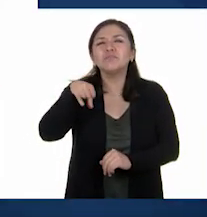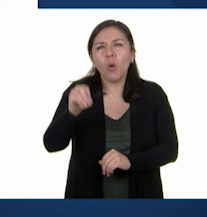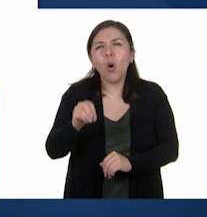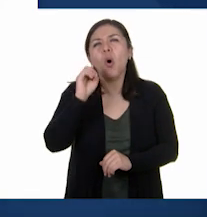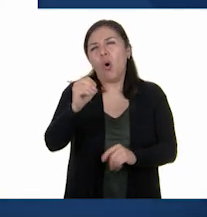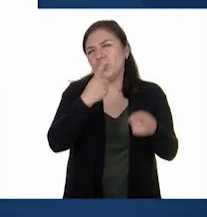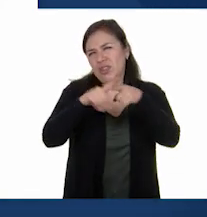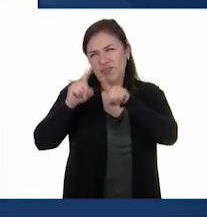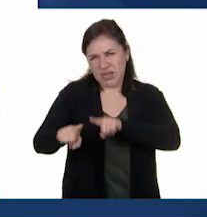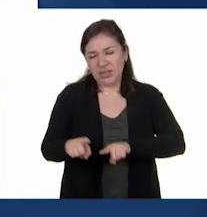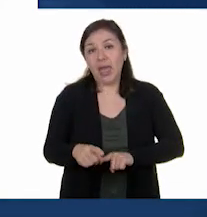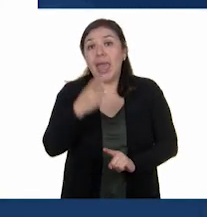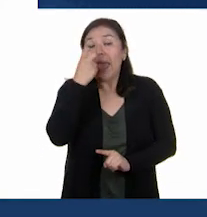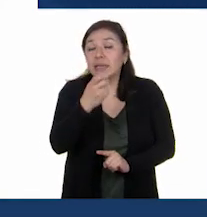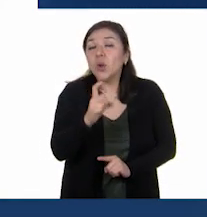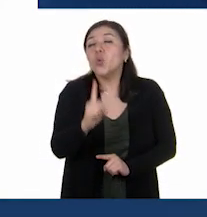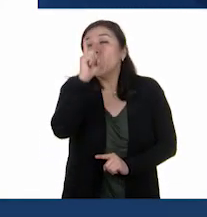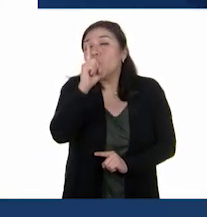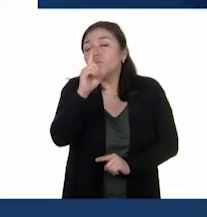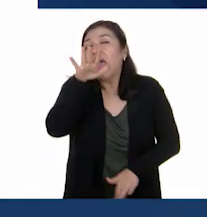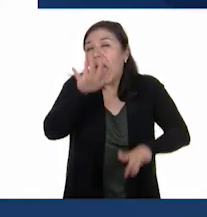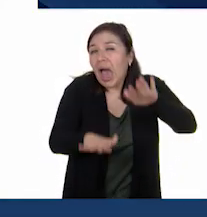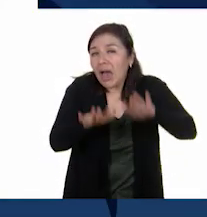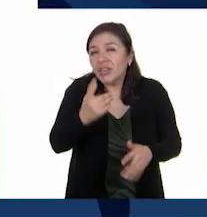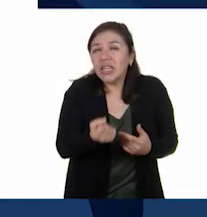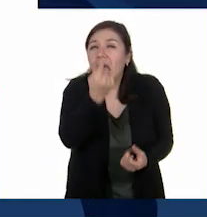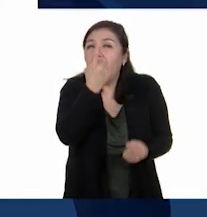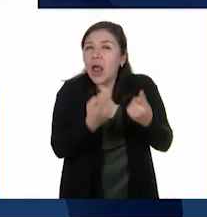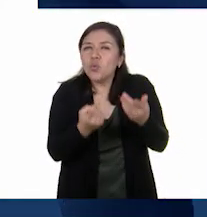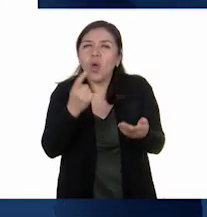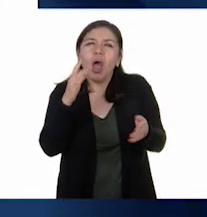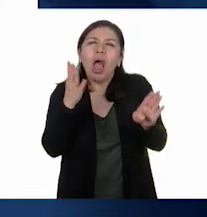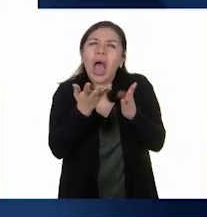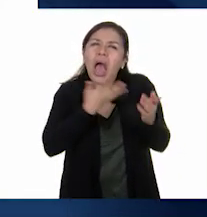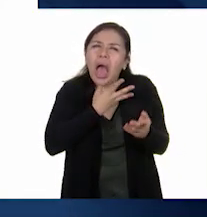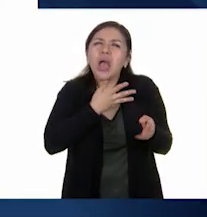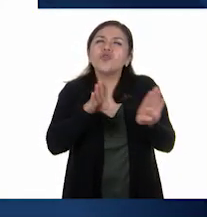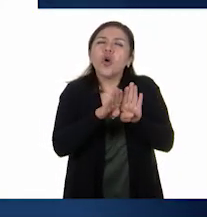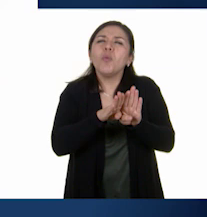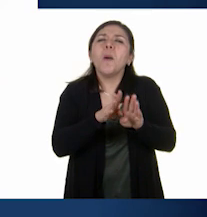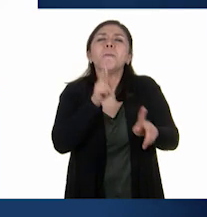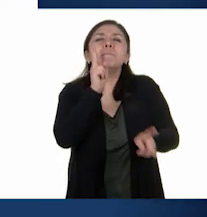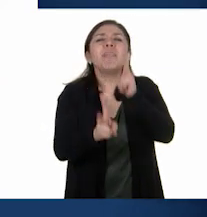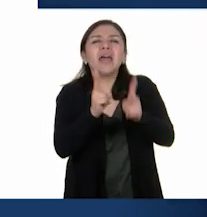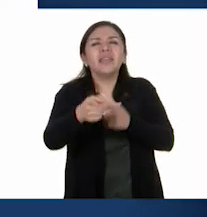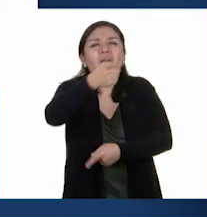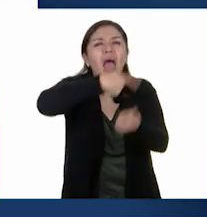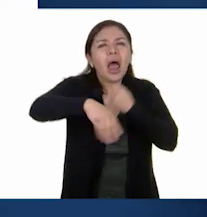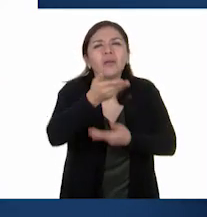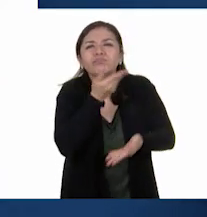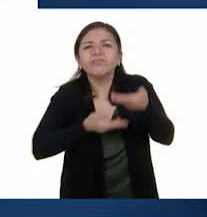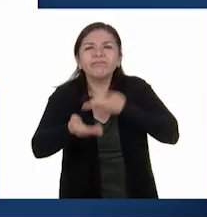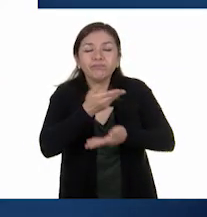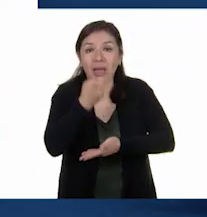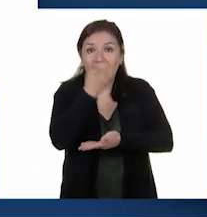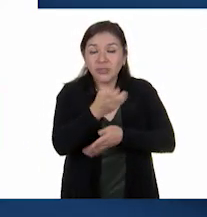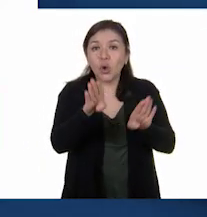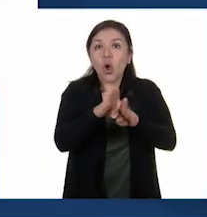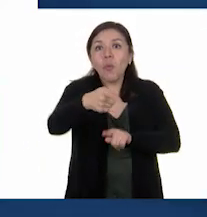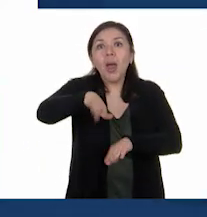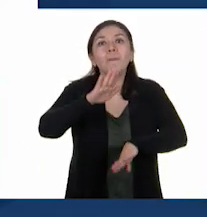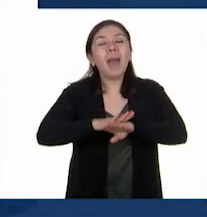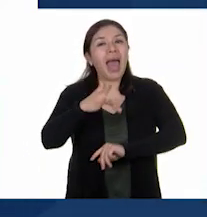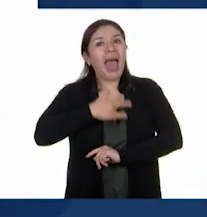Guzmán, excepto en algunas partes de los relatos como los diálogos directos, en los que para que resulte